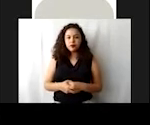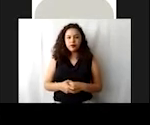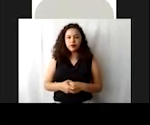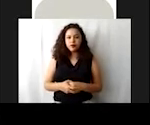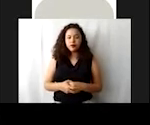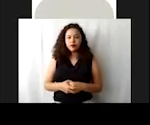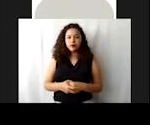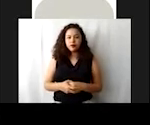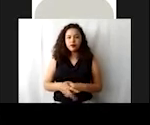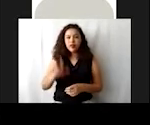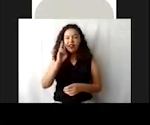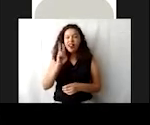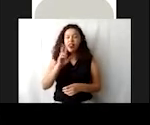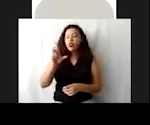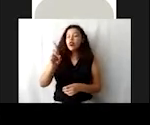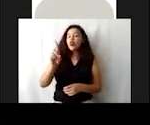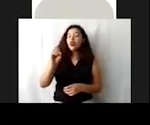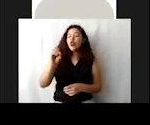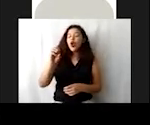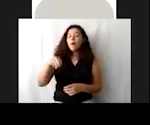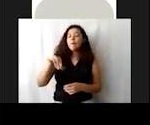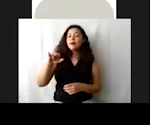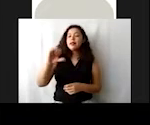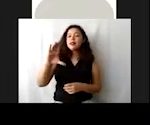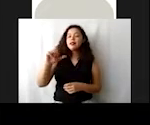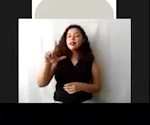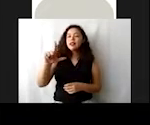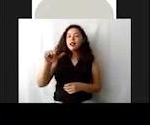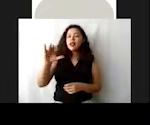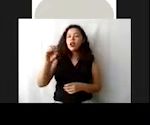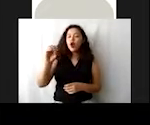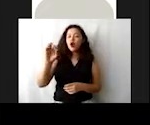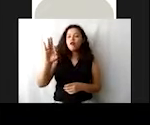se considera domicilio fiscal conforme al Código Civil Federal.